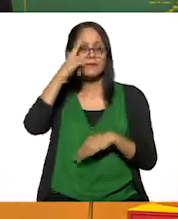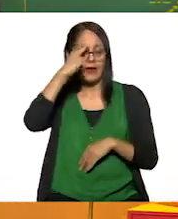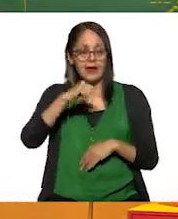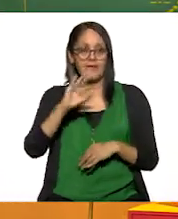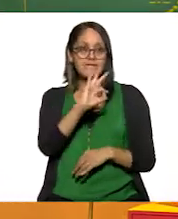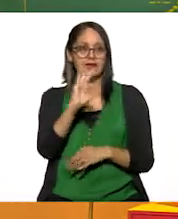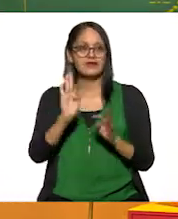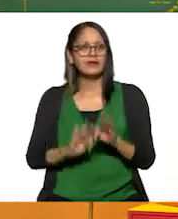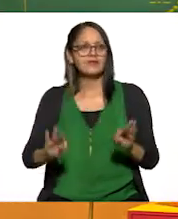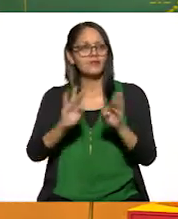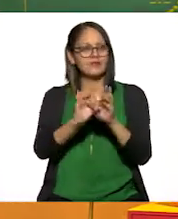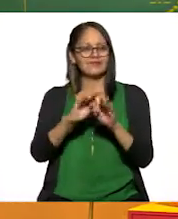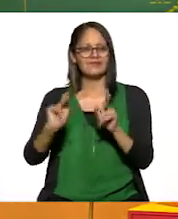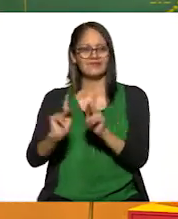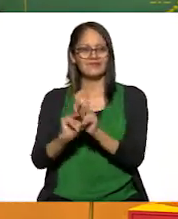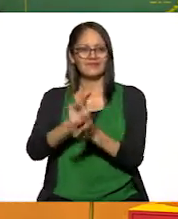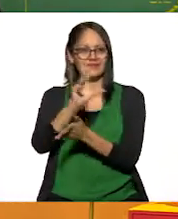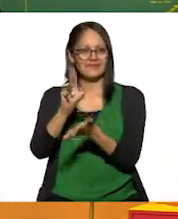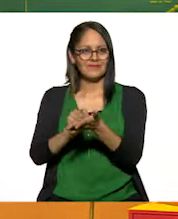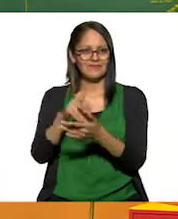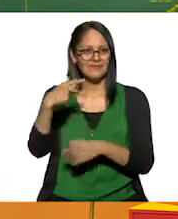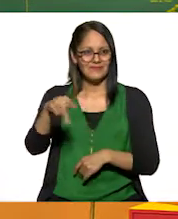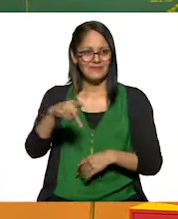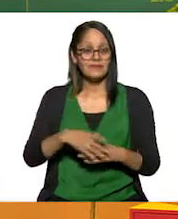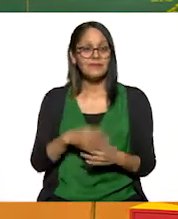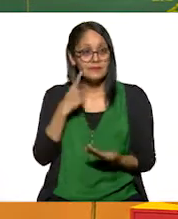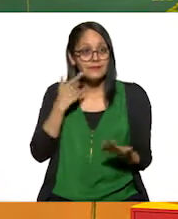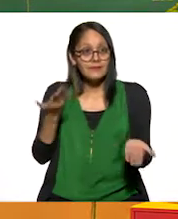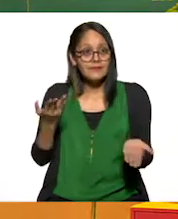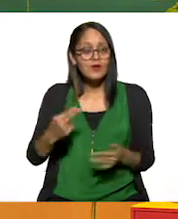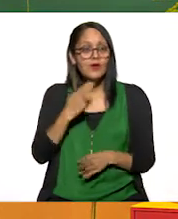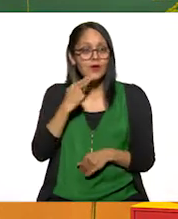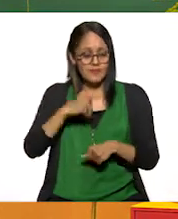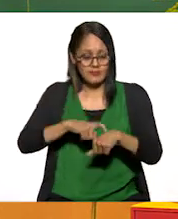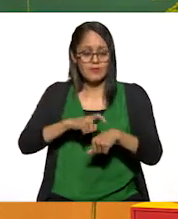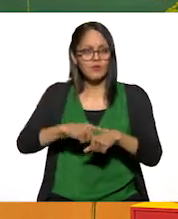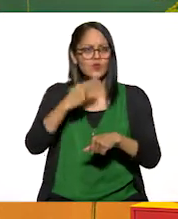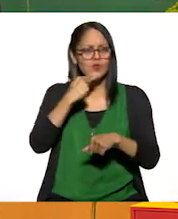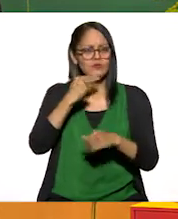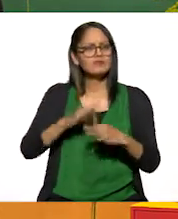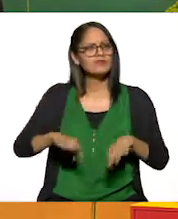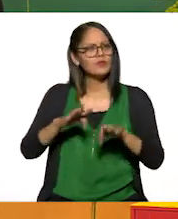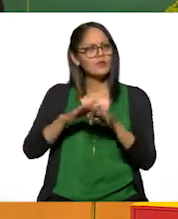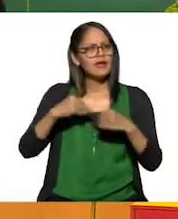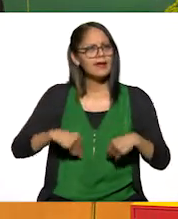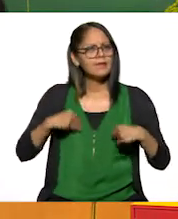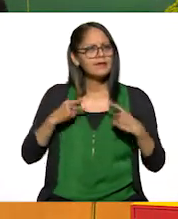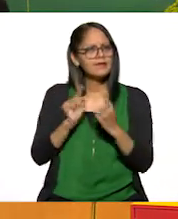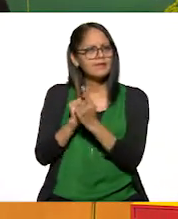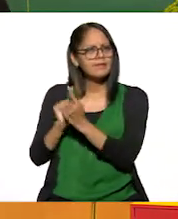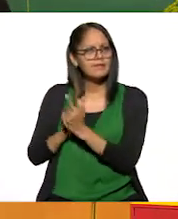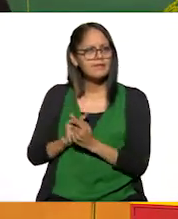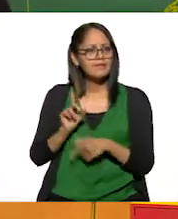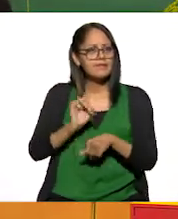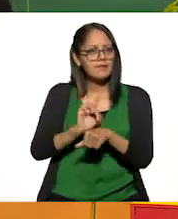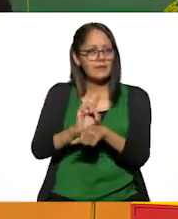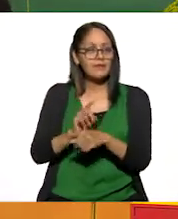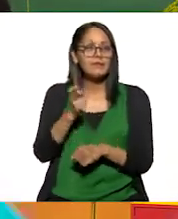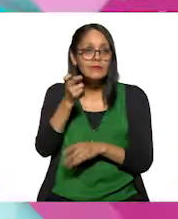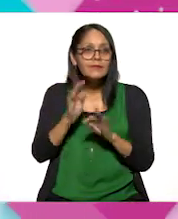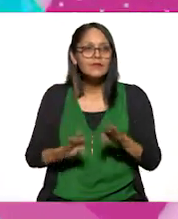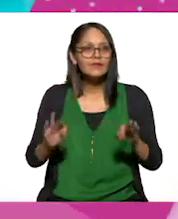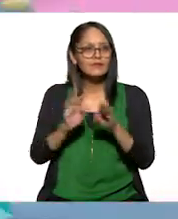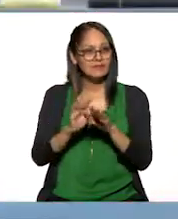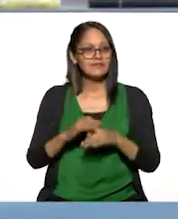tan importante para su prima. ¿Y ya vieron cómo si utilizamos el tiempo para muchas situaciones cotidianas? Por eso es muy importante tenerlo